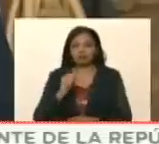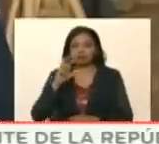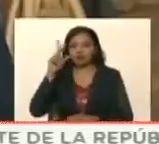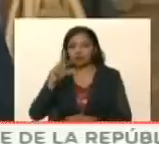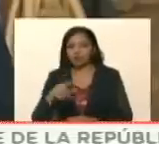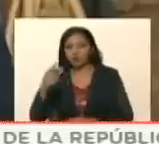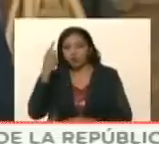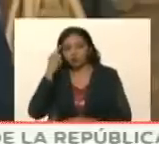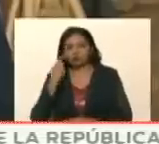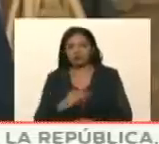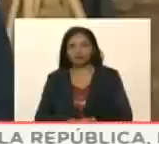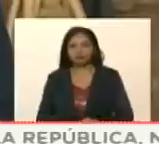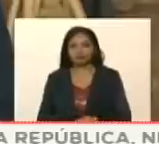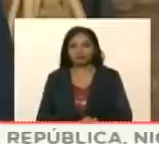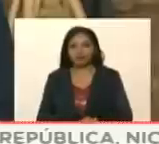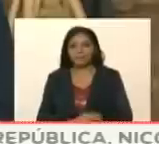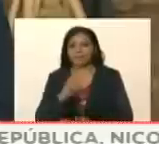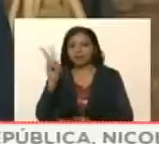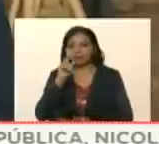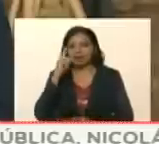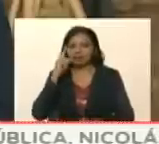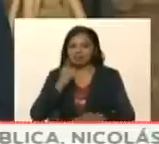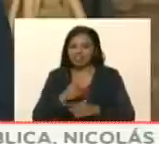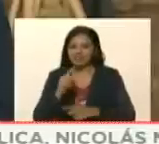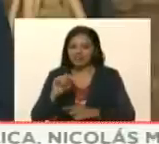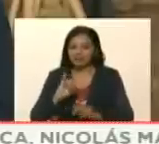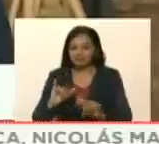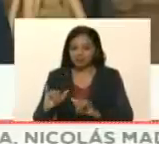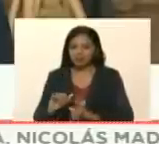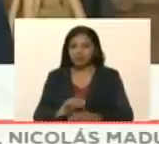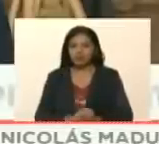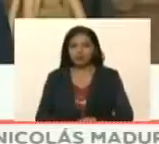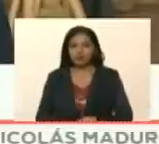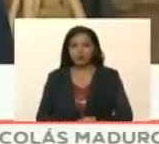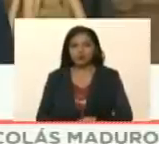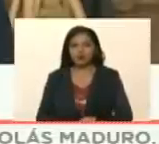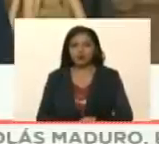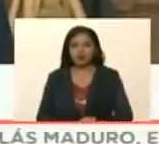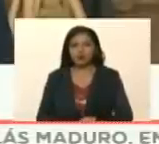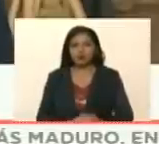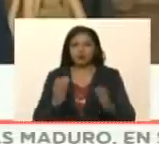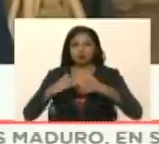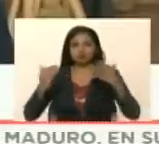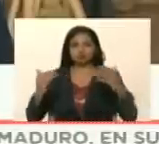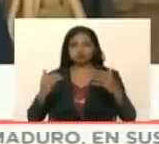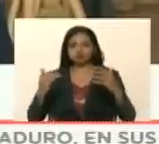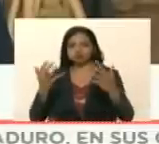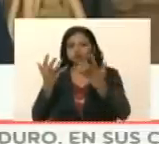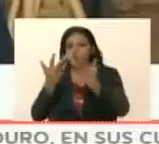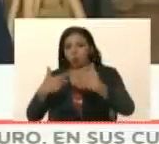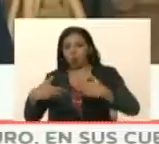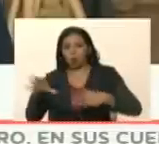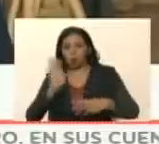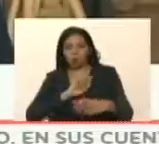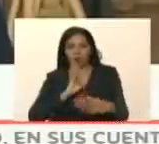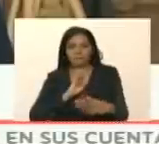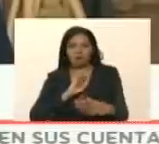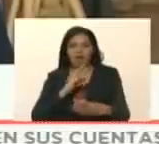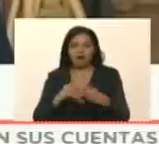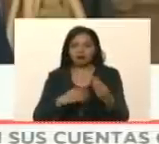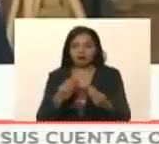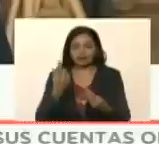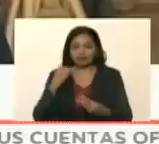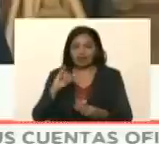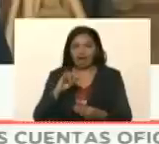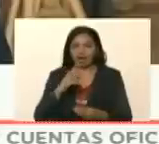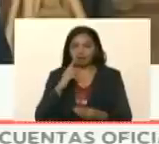días. Venezuela tiene que ser, bueno, una inmensa maquinaria, si cabe